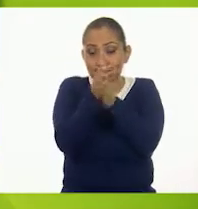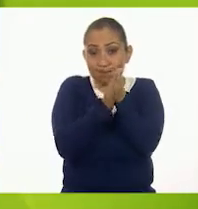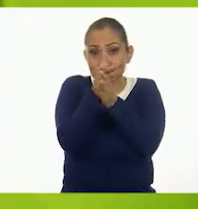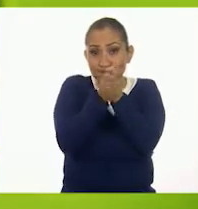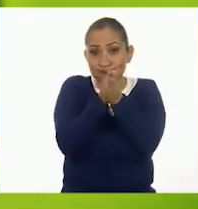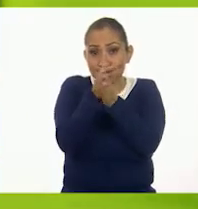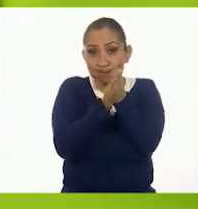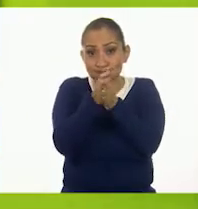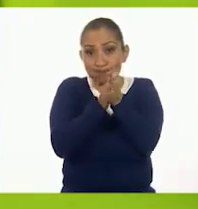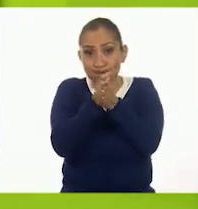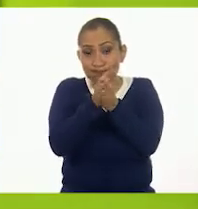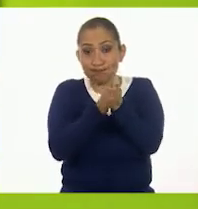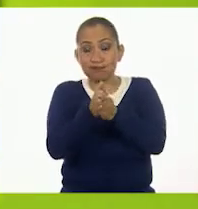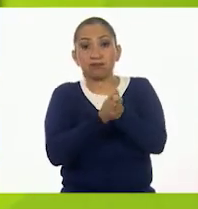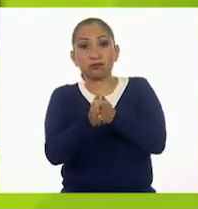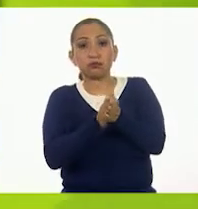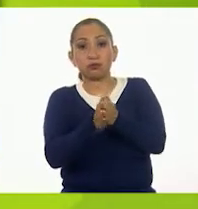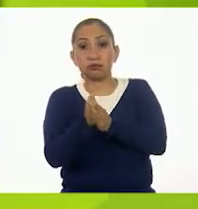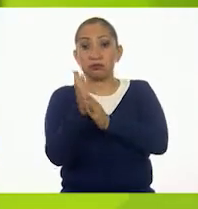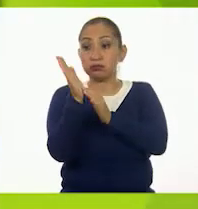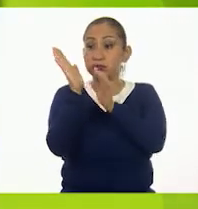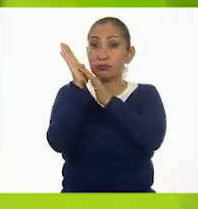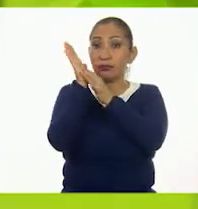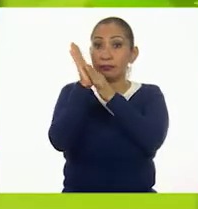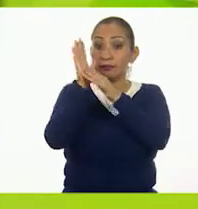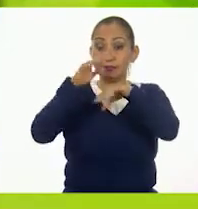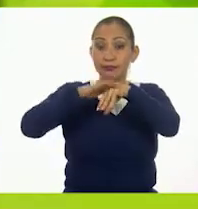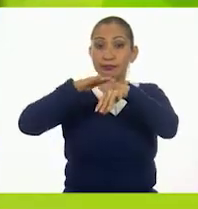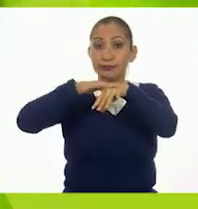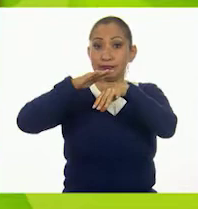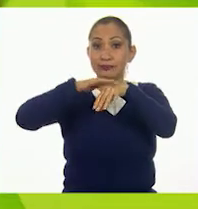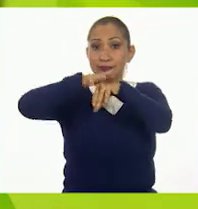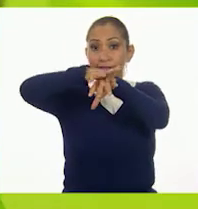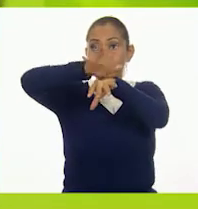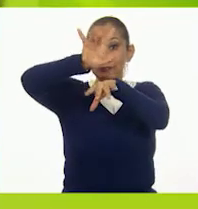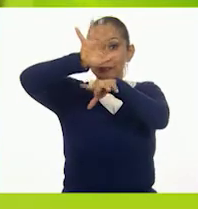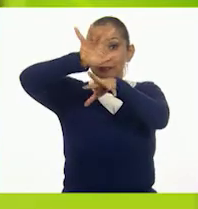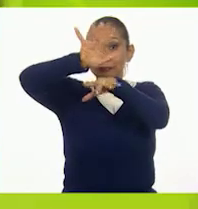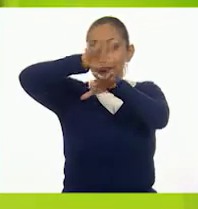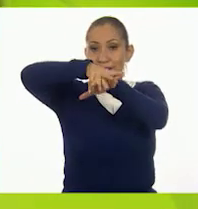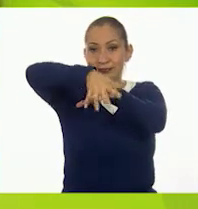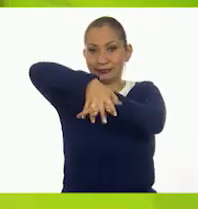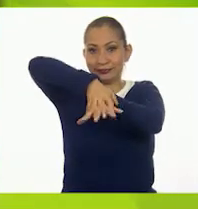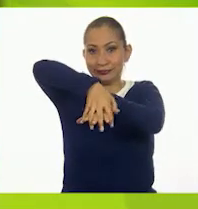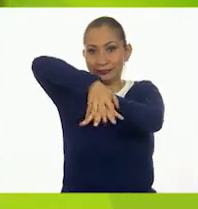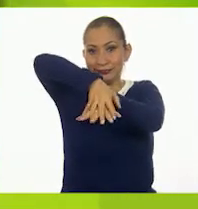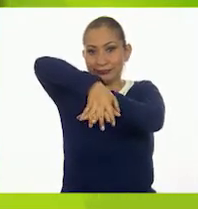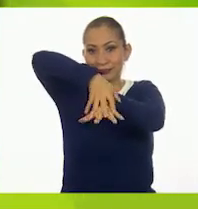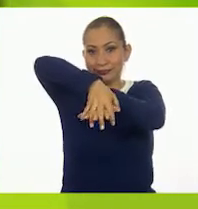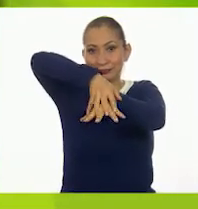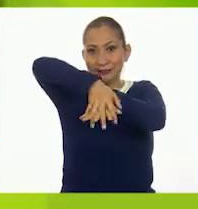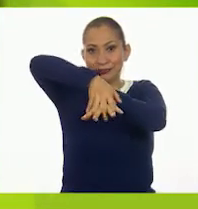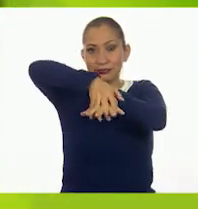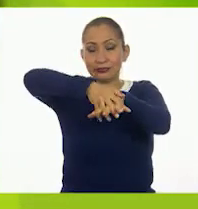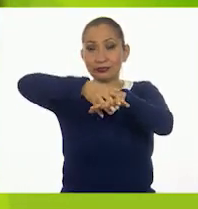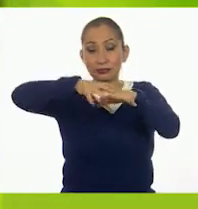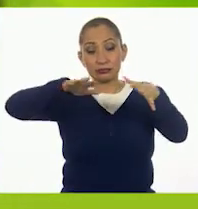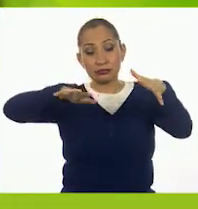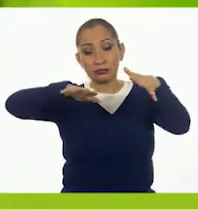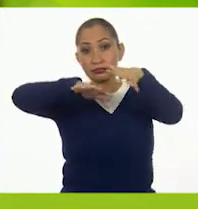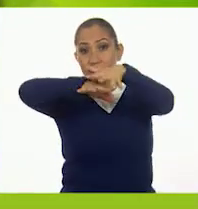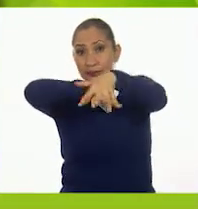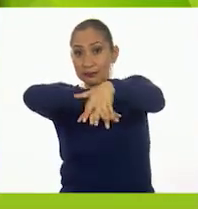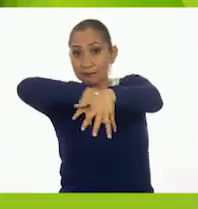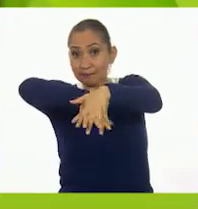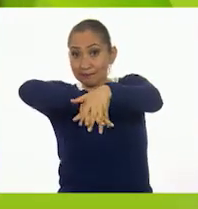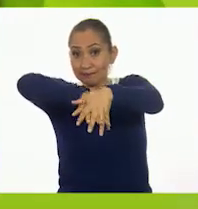con la otra. Ahora, frota la palma de una de tus manos contra el dorso de la otra, entrelazando los dedos. Repite lo mismo con